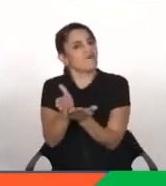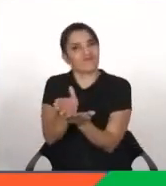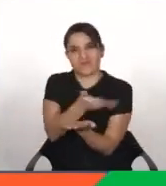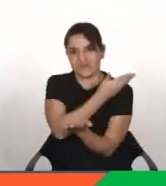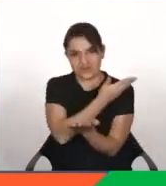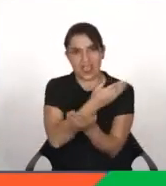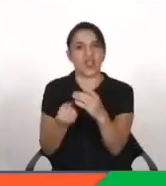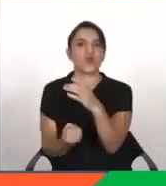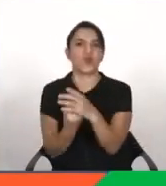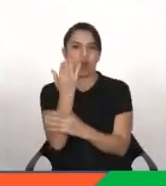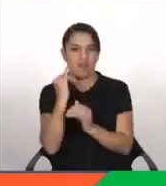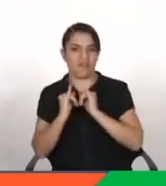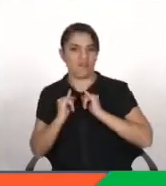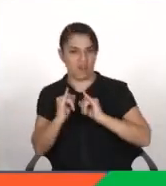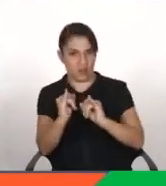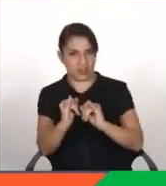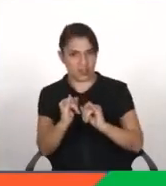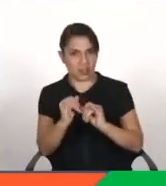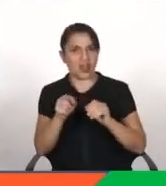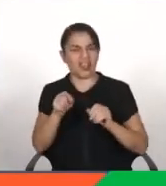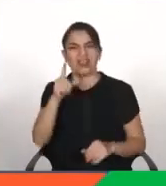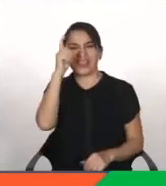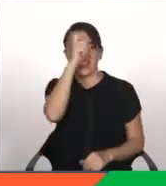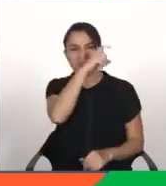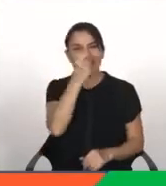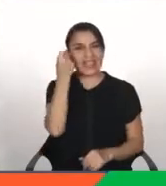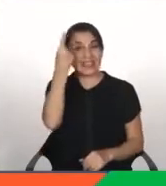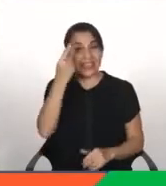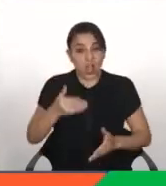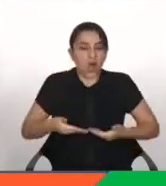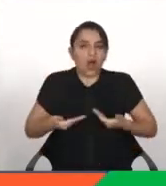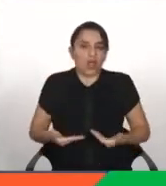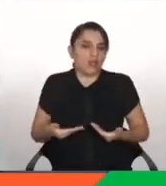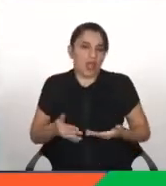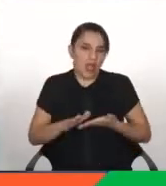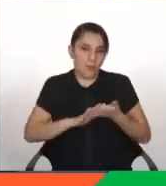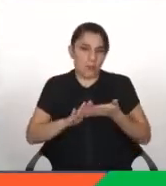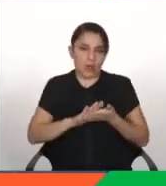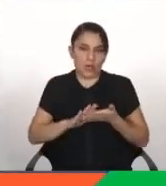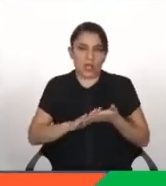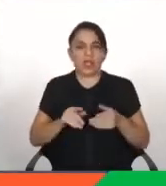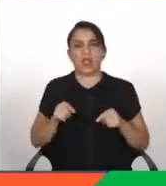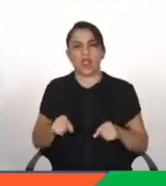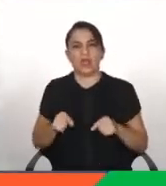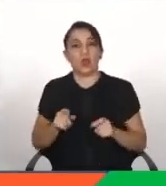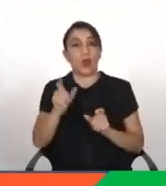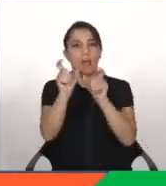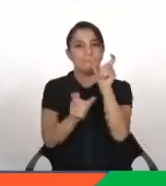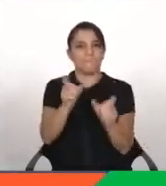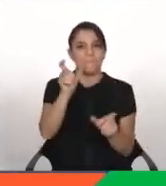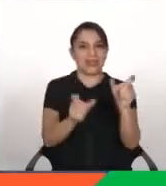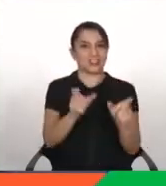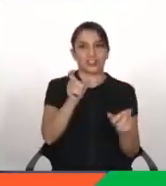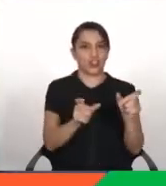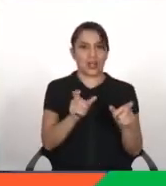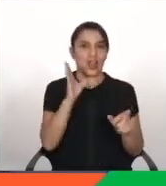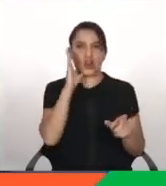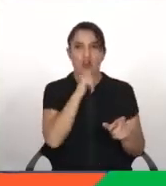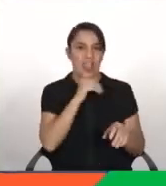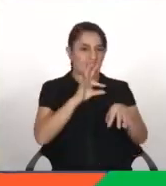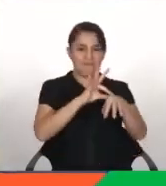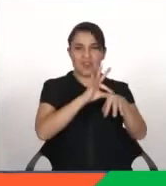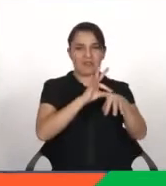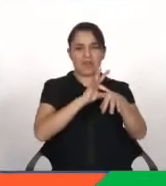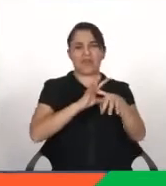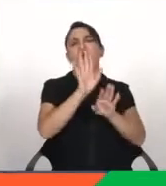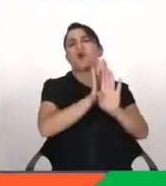en tiempos así le cuesta mucho entender, o sea, cuesta entender que hoy me digan pues yo qué sé, ¿sabes? Que la gente es inmune y mañana me digan que no, que hoy lleves mascarilla,